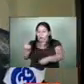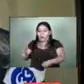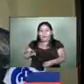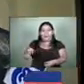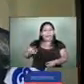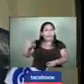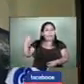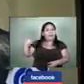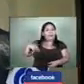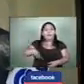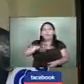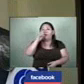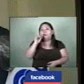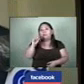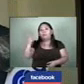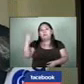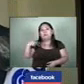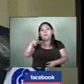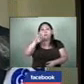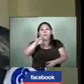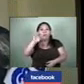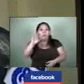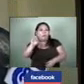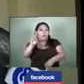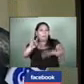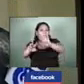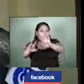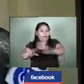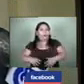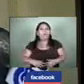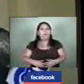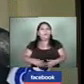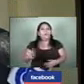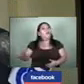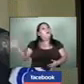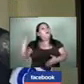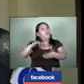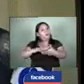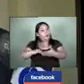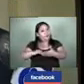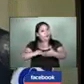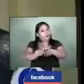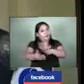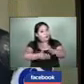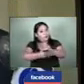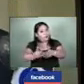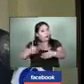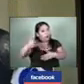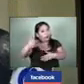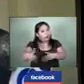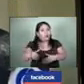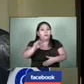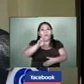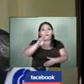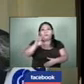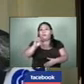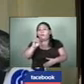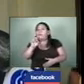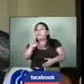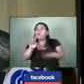elecciones del 2018. El próximo año se iniciarán ya las auditorías para el 2019.